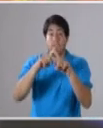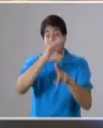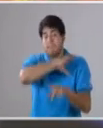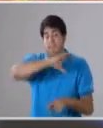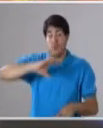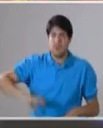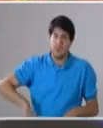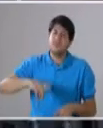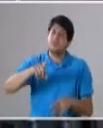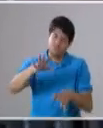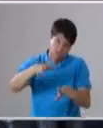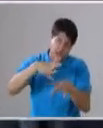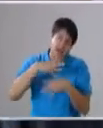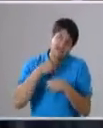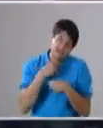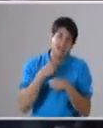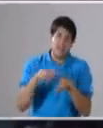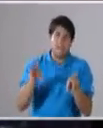dioses.